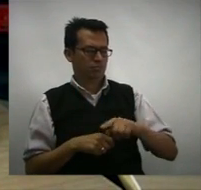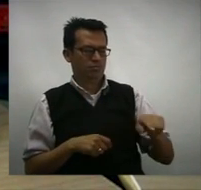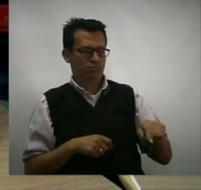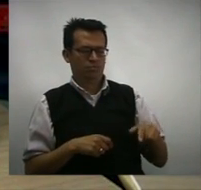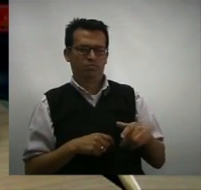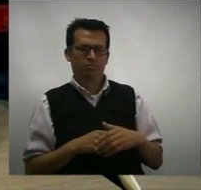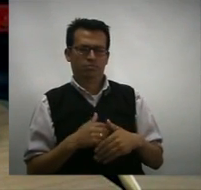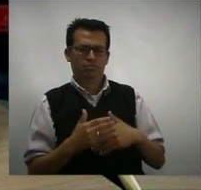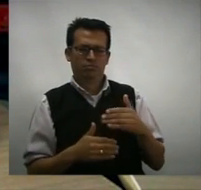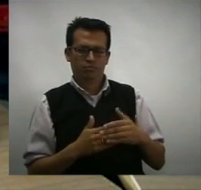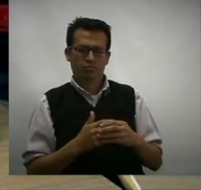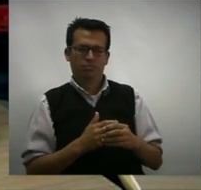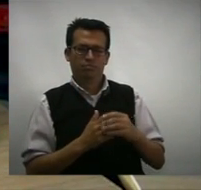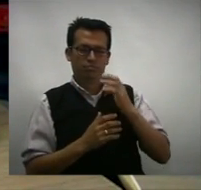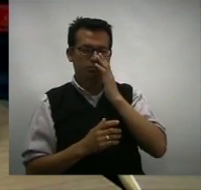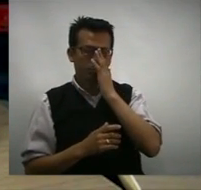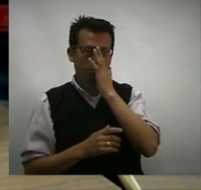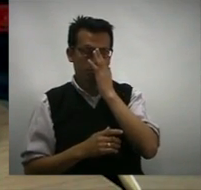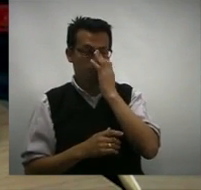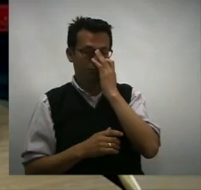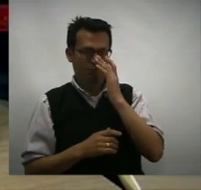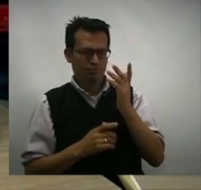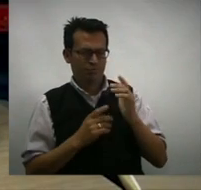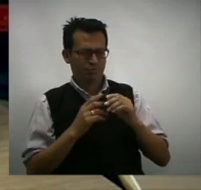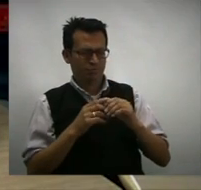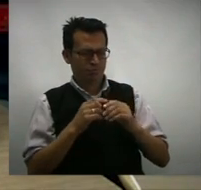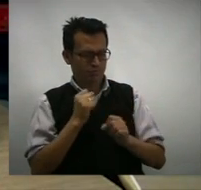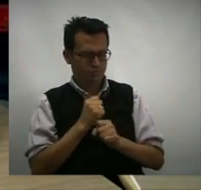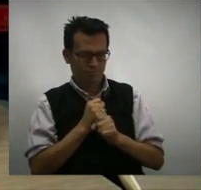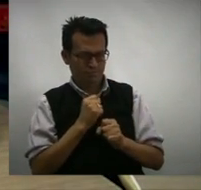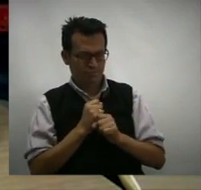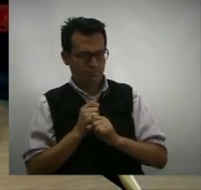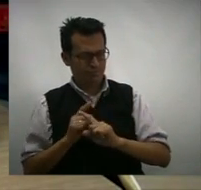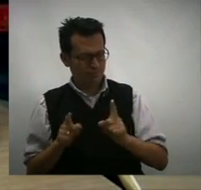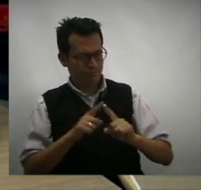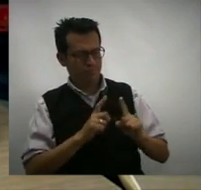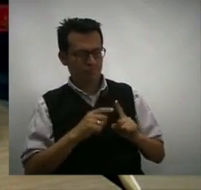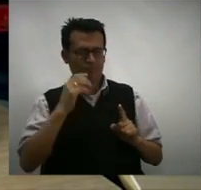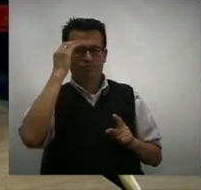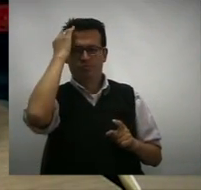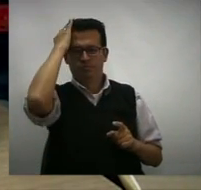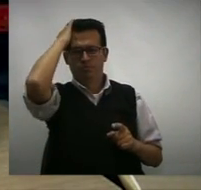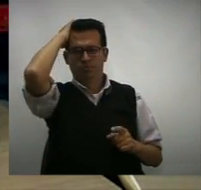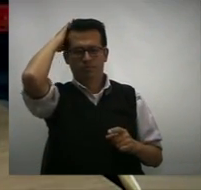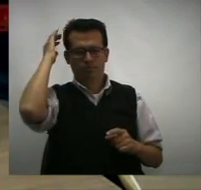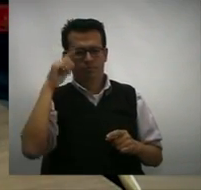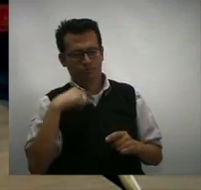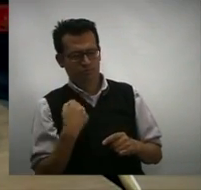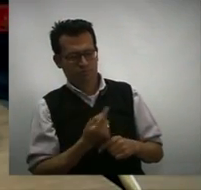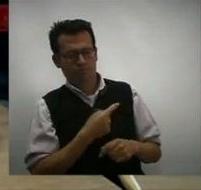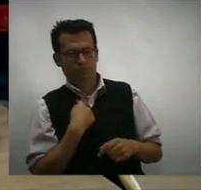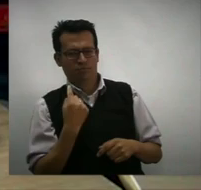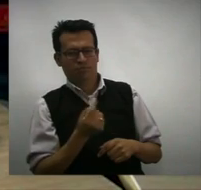vida como matizada por un principio de división del trabajo, propiciando por la necesidad de satisfacción de los